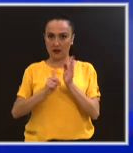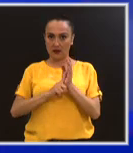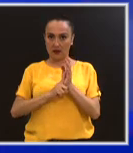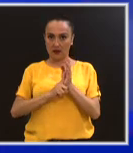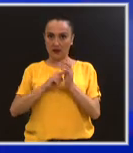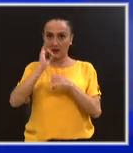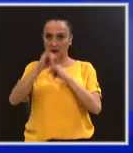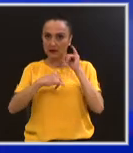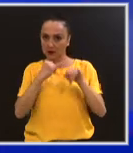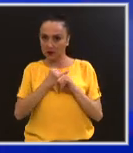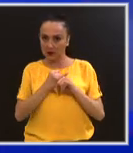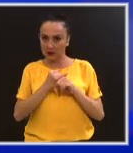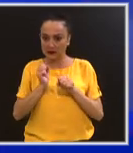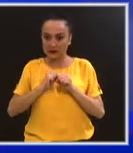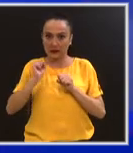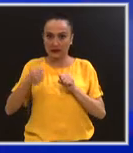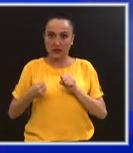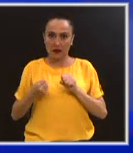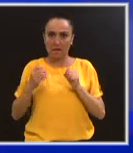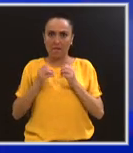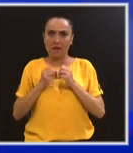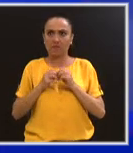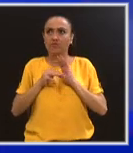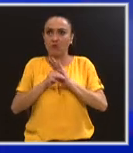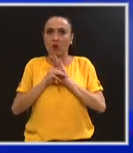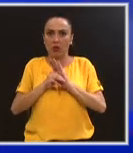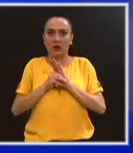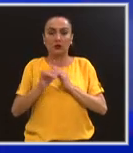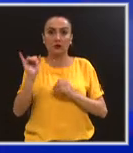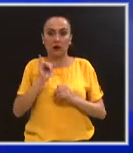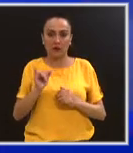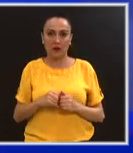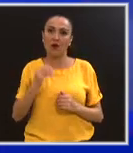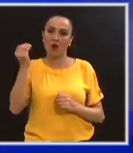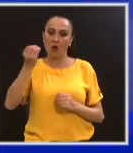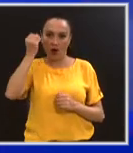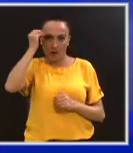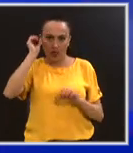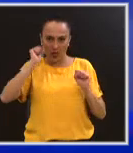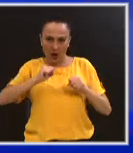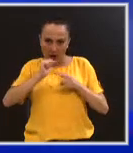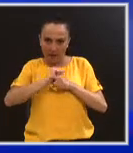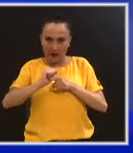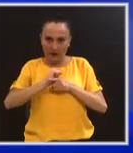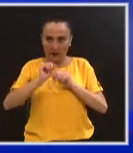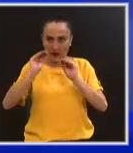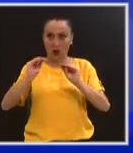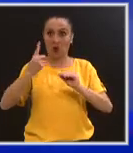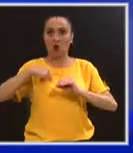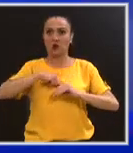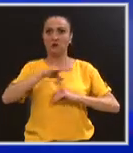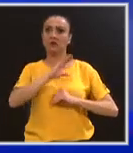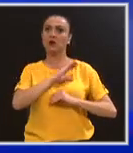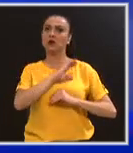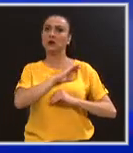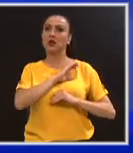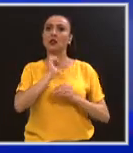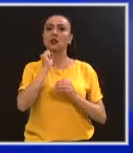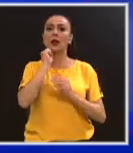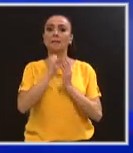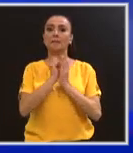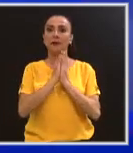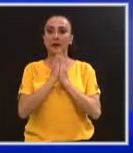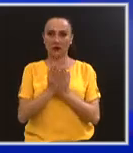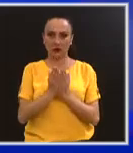internacionales a los sistemas más modernos y también obviamente a la capacitación de nuestros agentes de la migración y